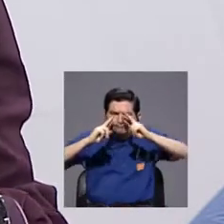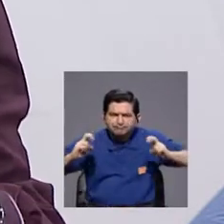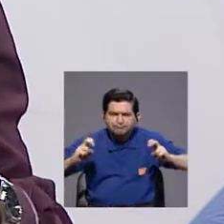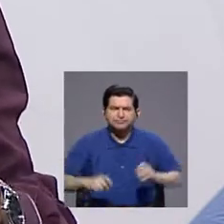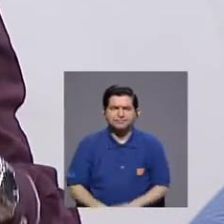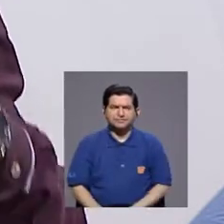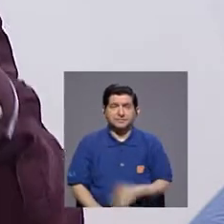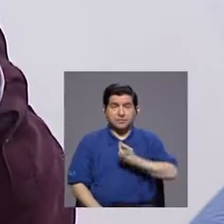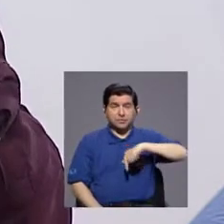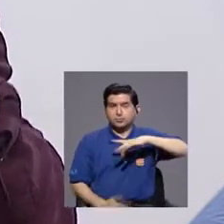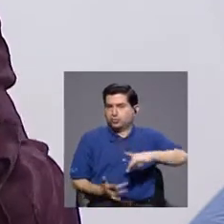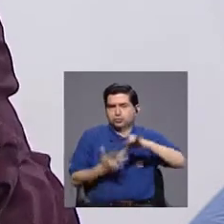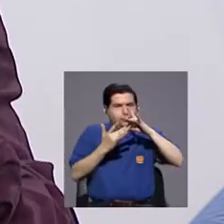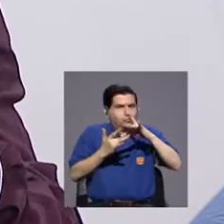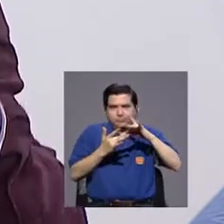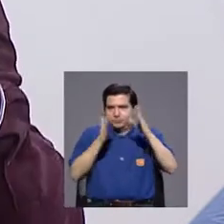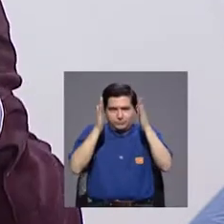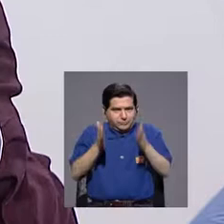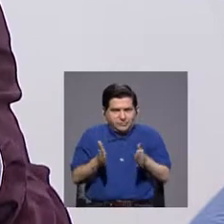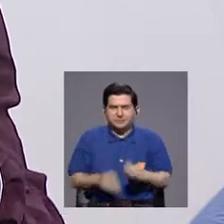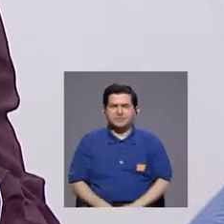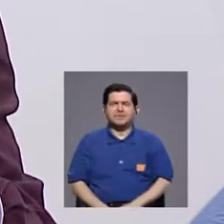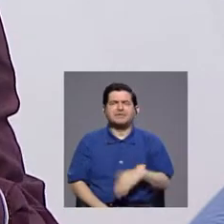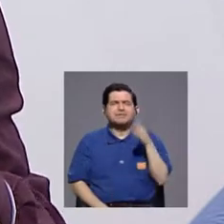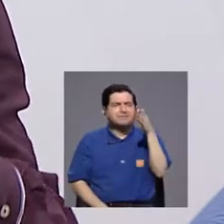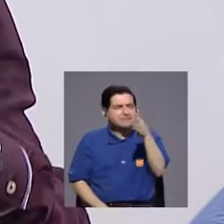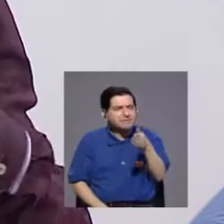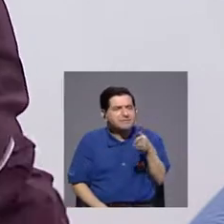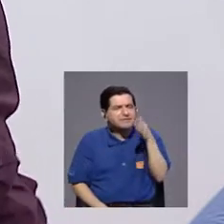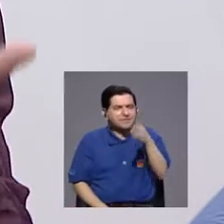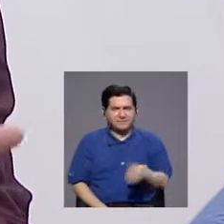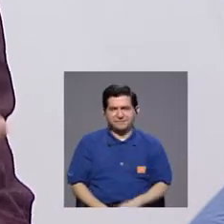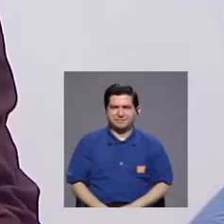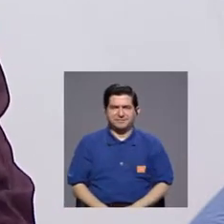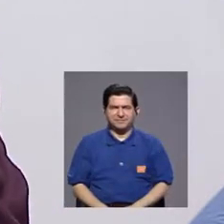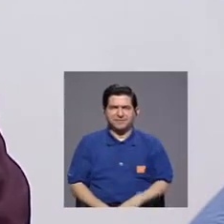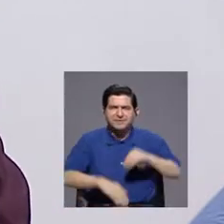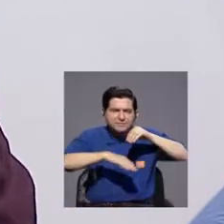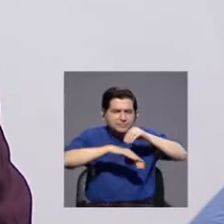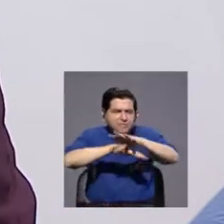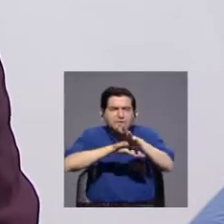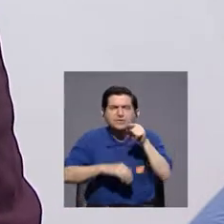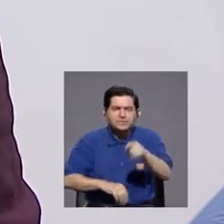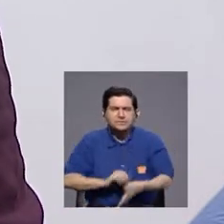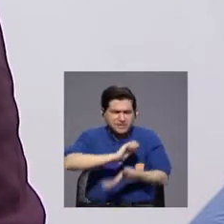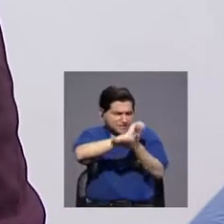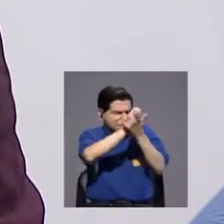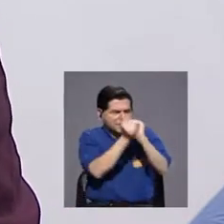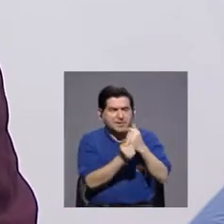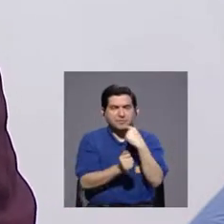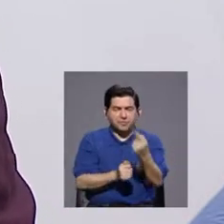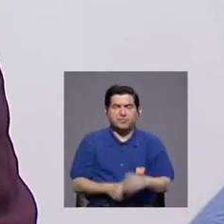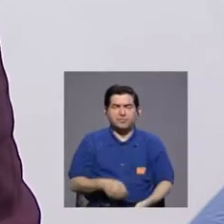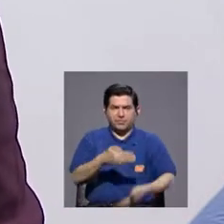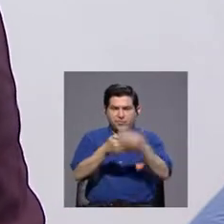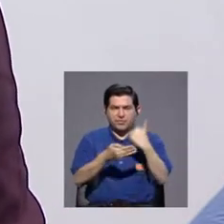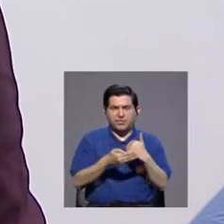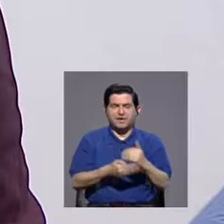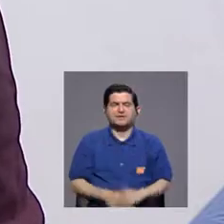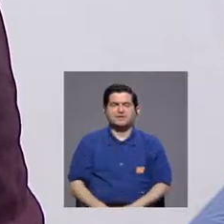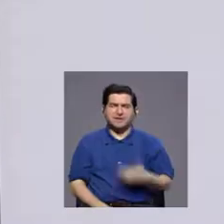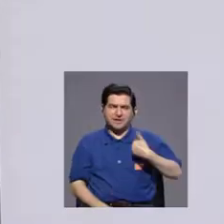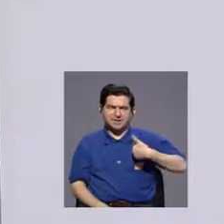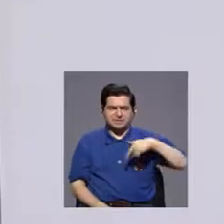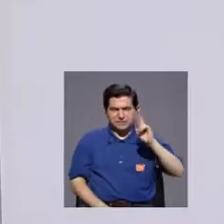y obviamente como no somos expertos yo quiero que vayamos muy despacito como inducen ustedes mutaciones tal y como le indicó rafael en segmentos